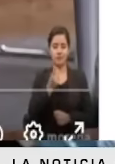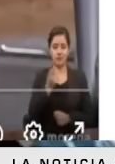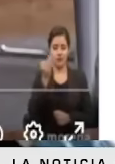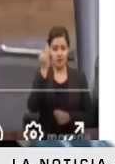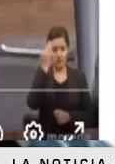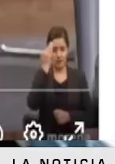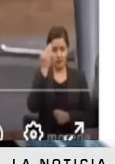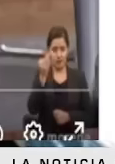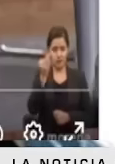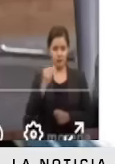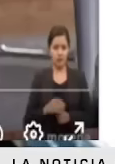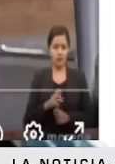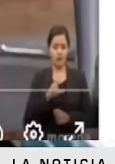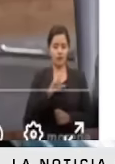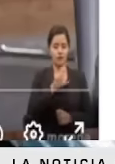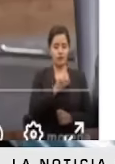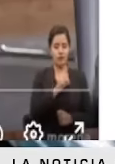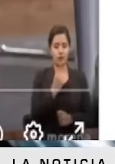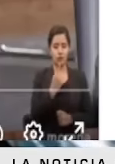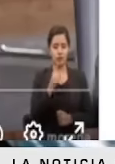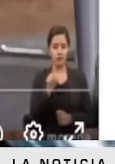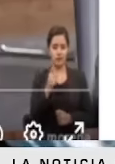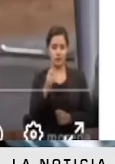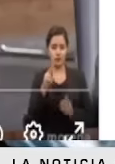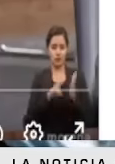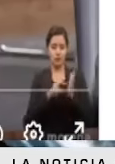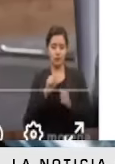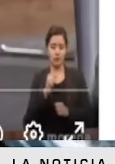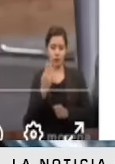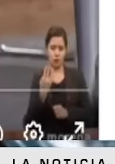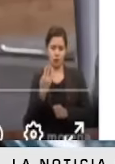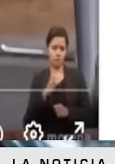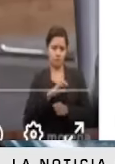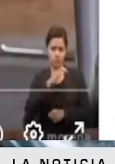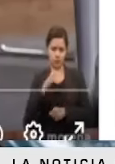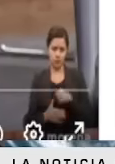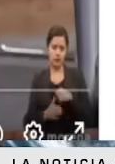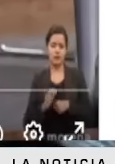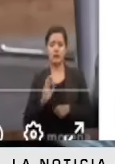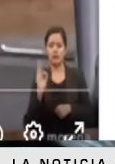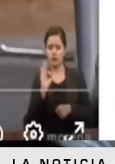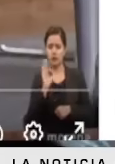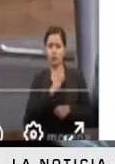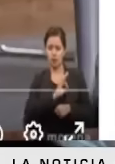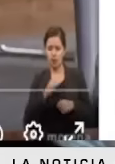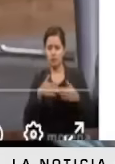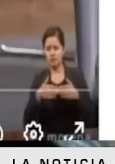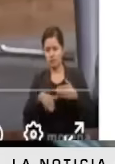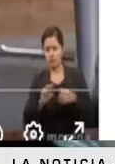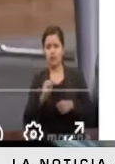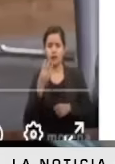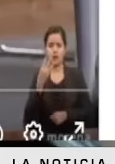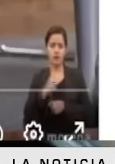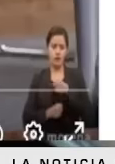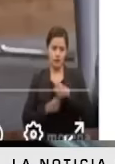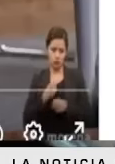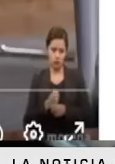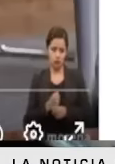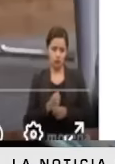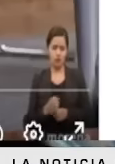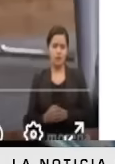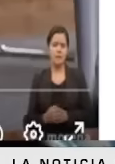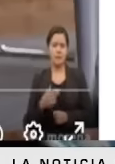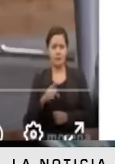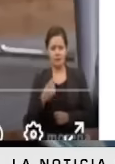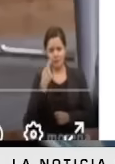que tiene una duración al 31 de diciembre de 2024 y que se puede extender por el periodo de 3 años adicionales. Sin embargo, es evidente que más allá